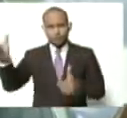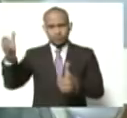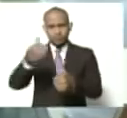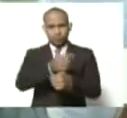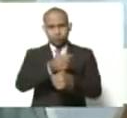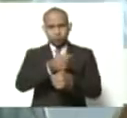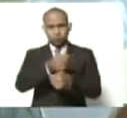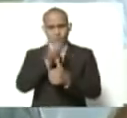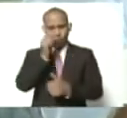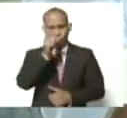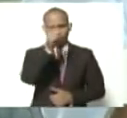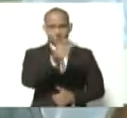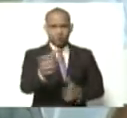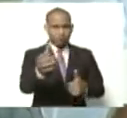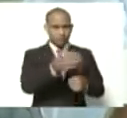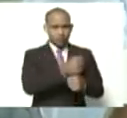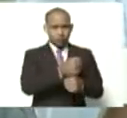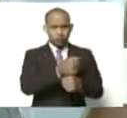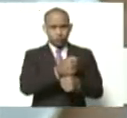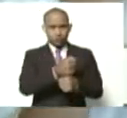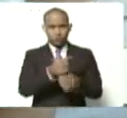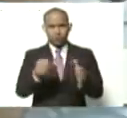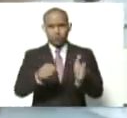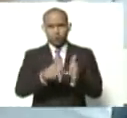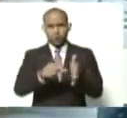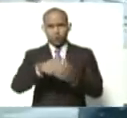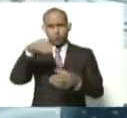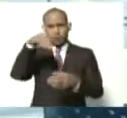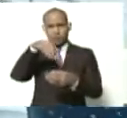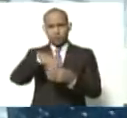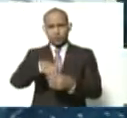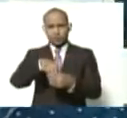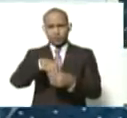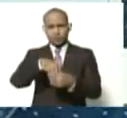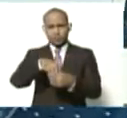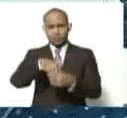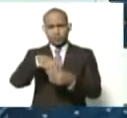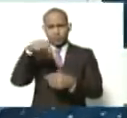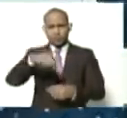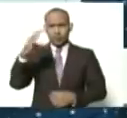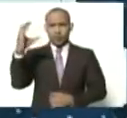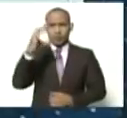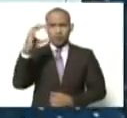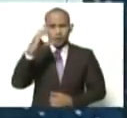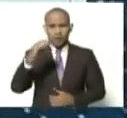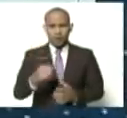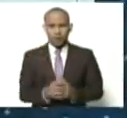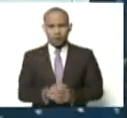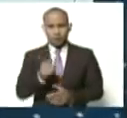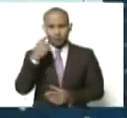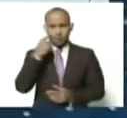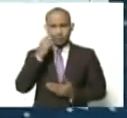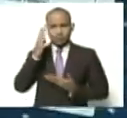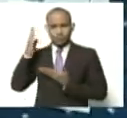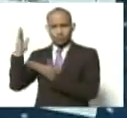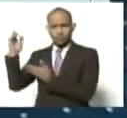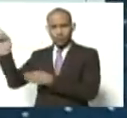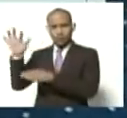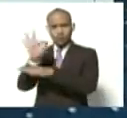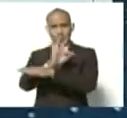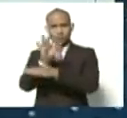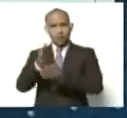en las inmediaciones del edificio José María Vargas, en la esquina de Pajaritos, en la ciudad de Caracas. Ese es el edificio donde